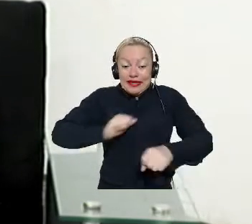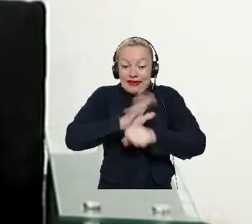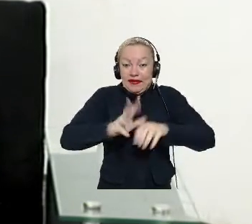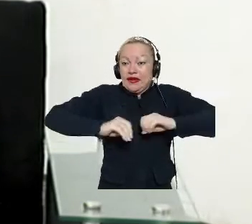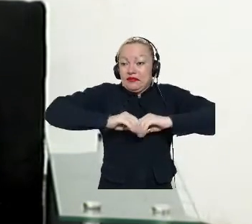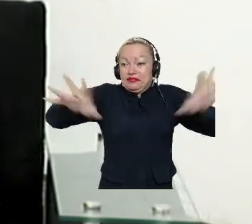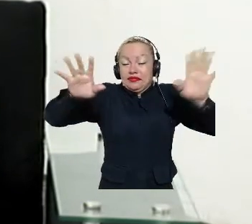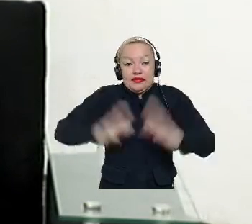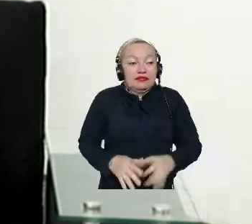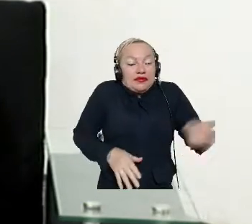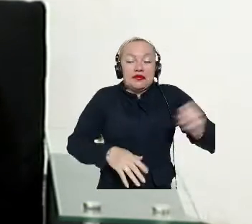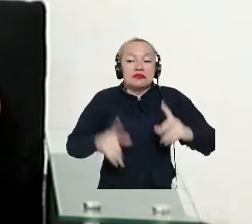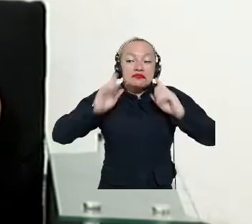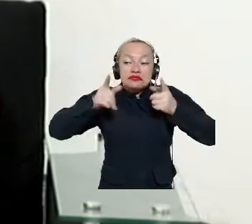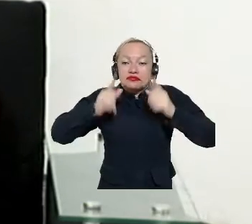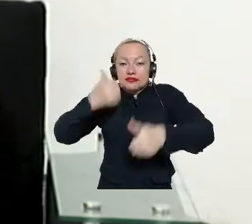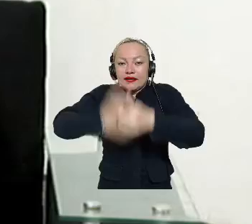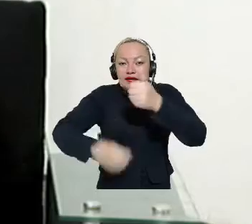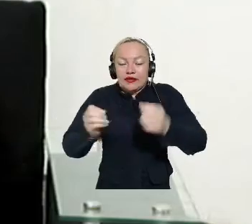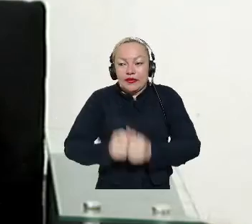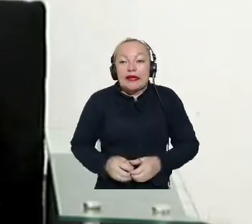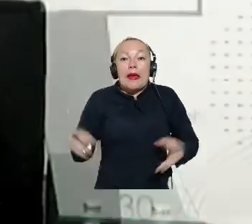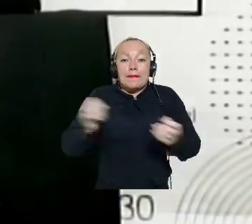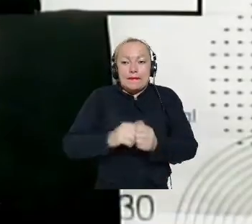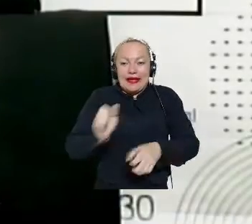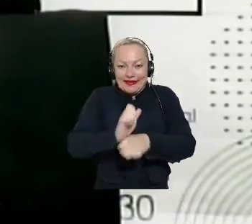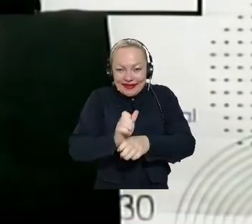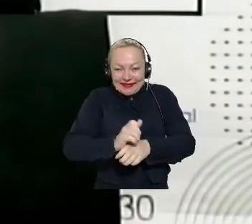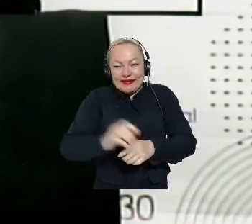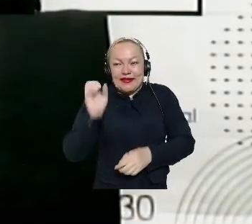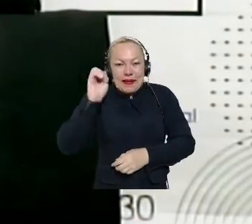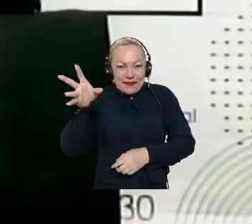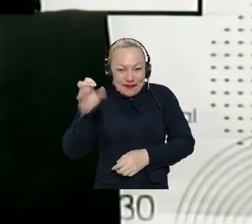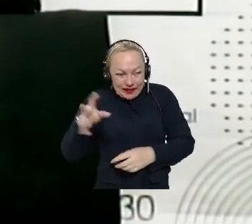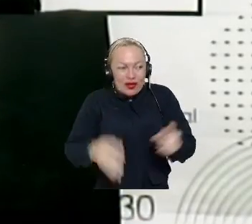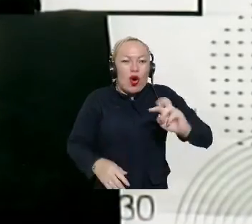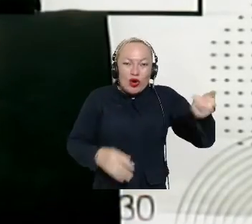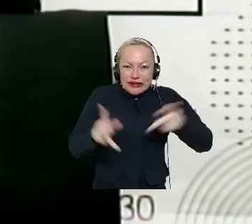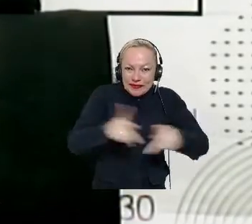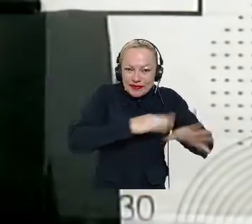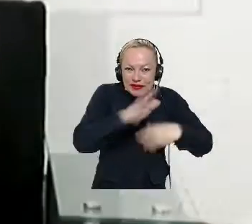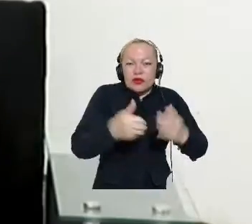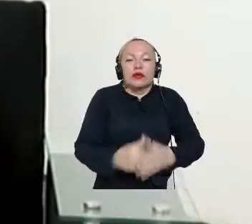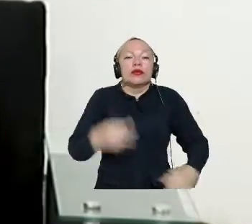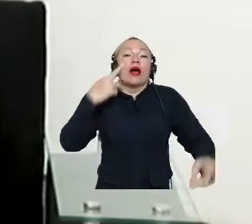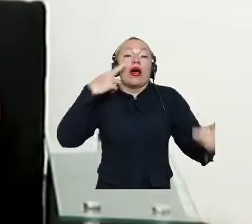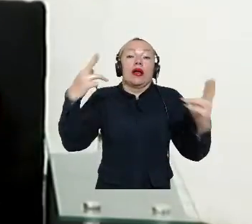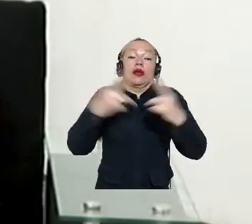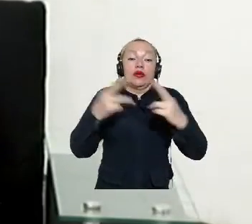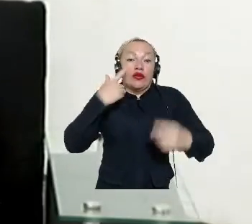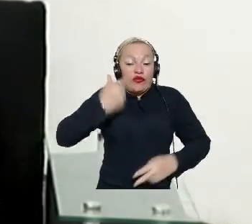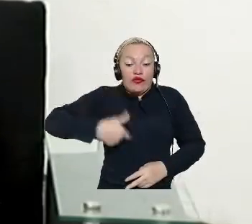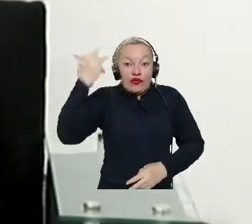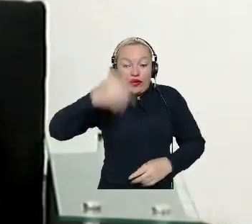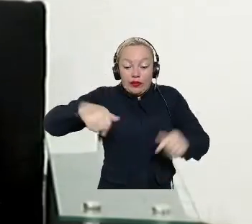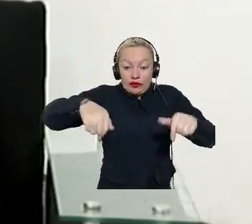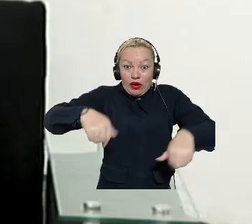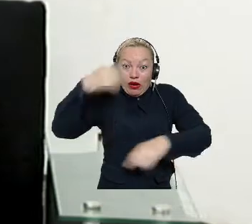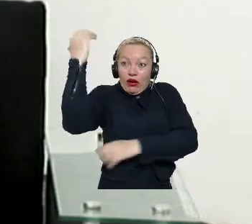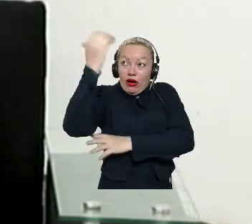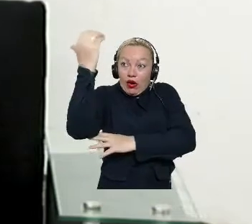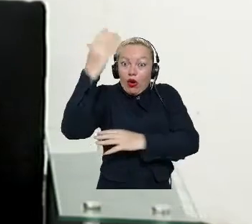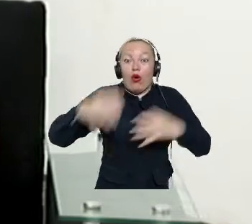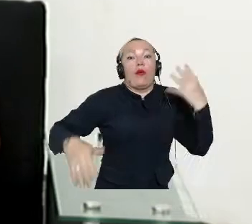para las aglomeraciones y para esta entidad bancaria. Entonces, que además es tan reconocida a nivel nacional.